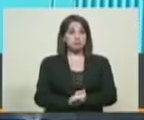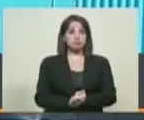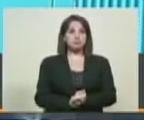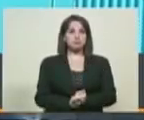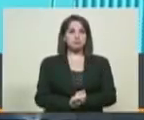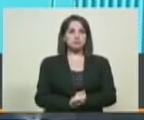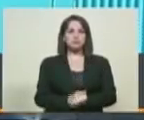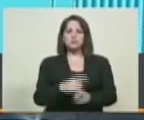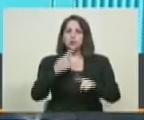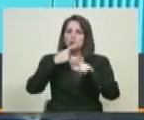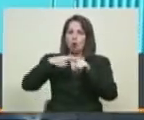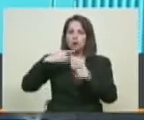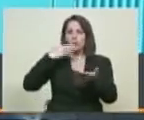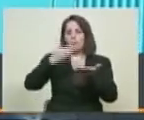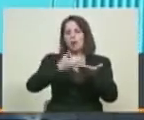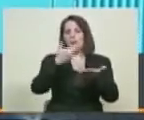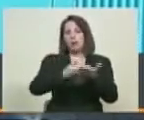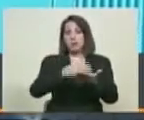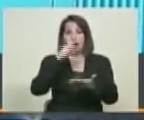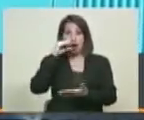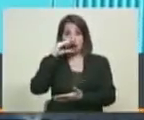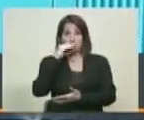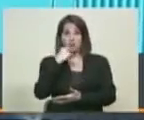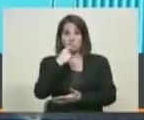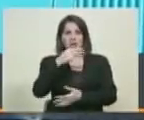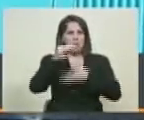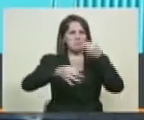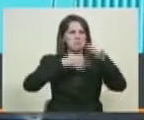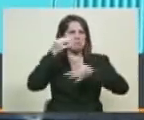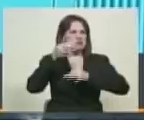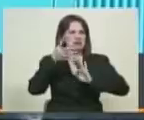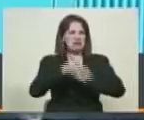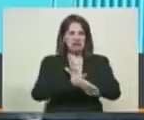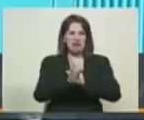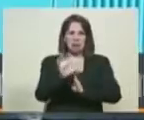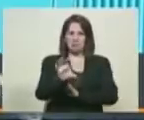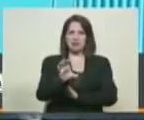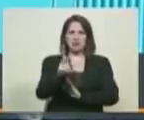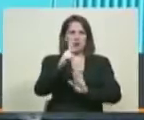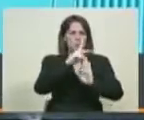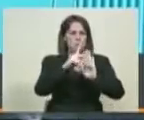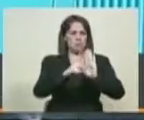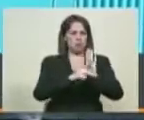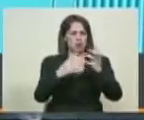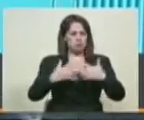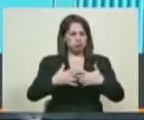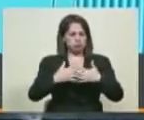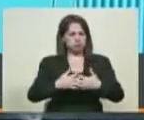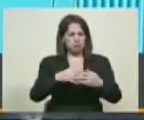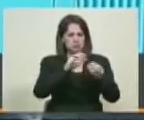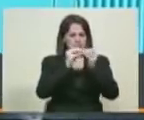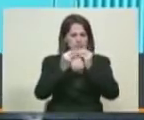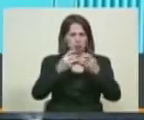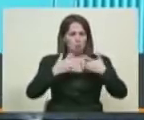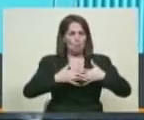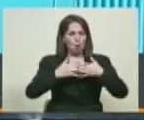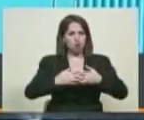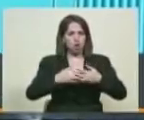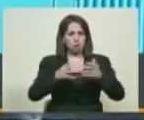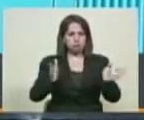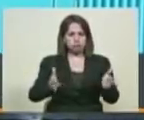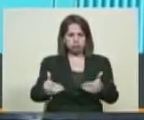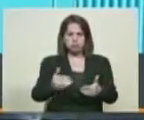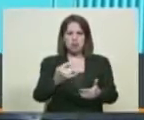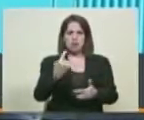Aquí me hace una propuesta también Héctor Rodríguez, yo quisiera que se la explicara al país. Programa de fabricación de prototipos de motores, baterías